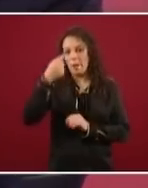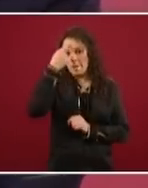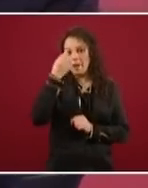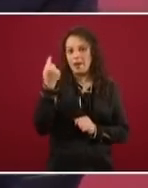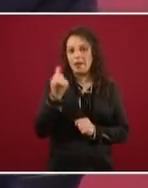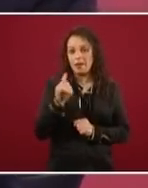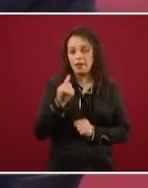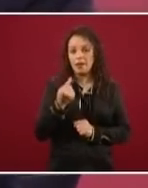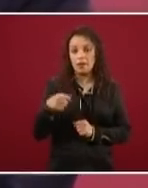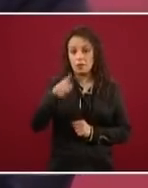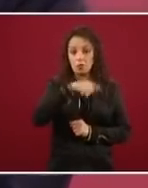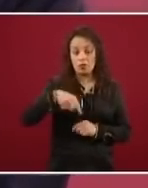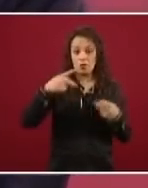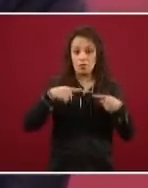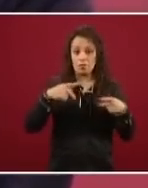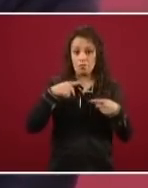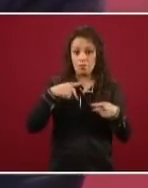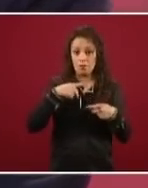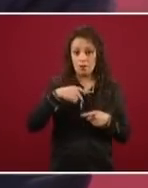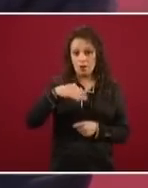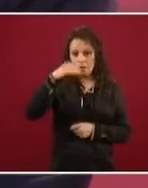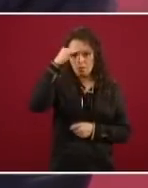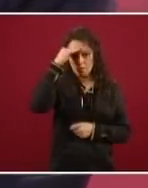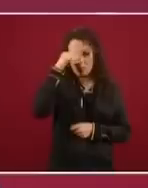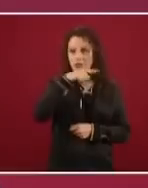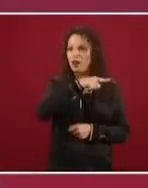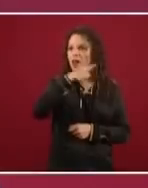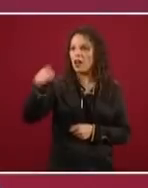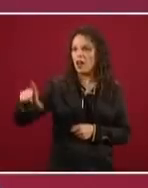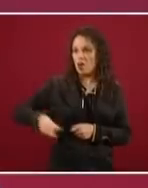y hacer creer que somos iguales